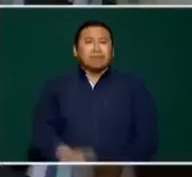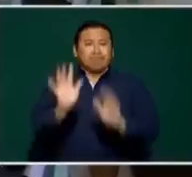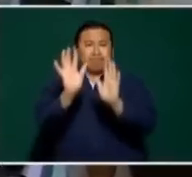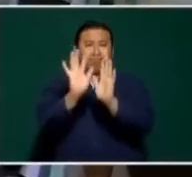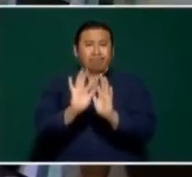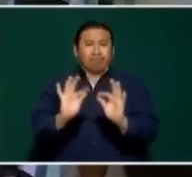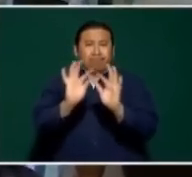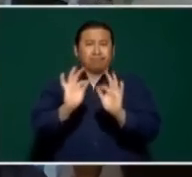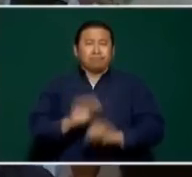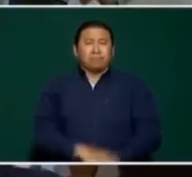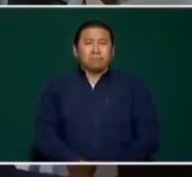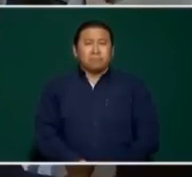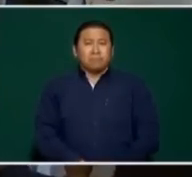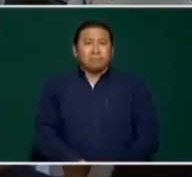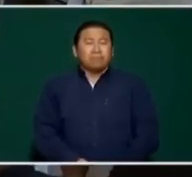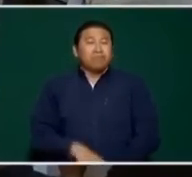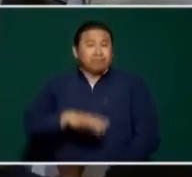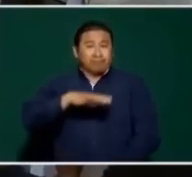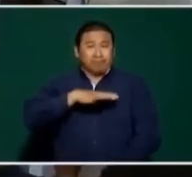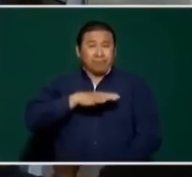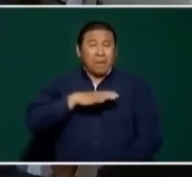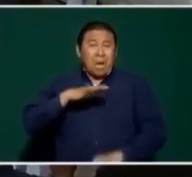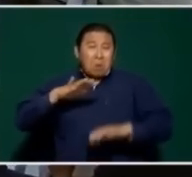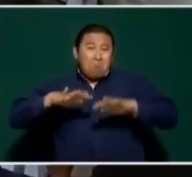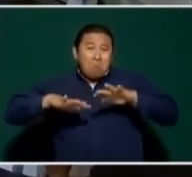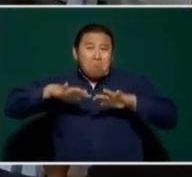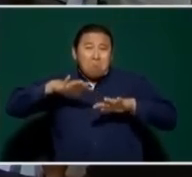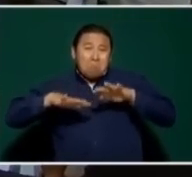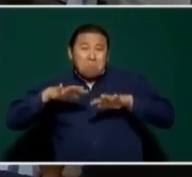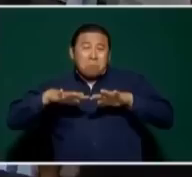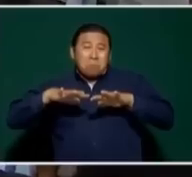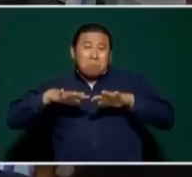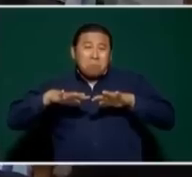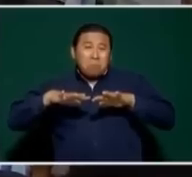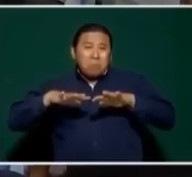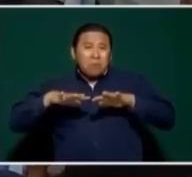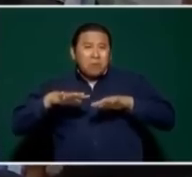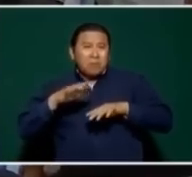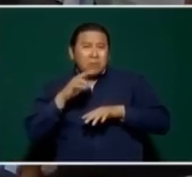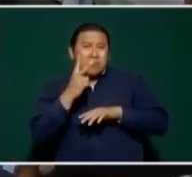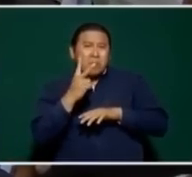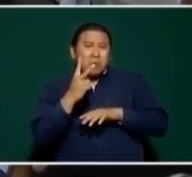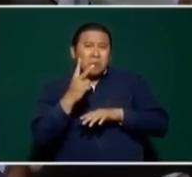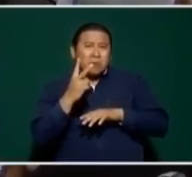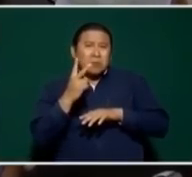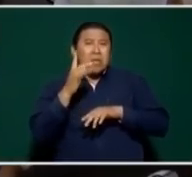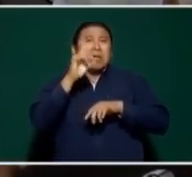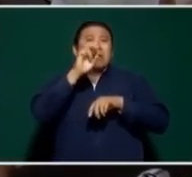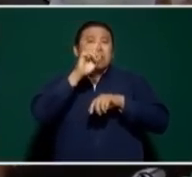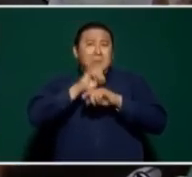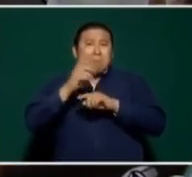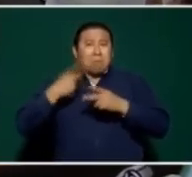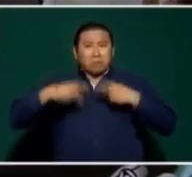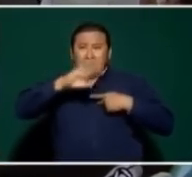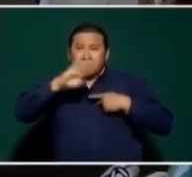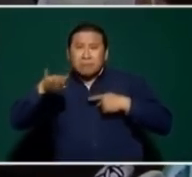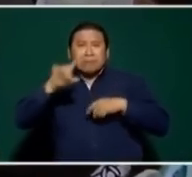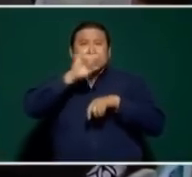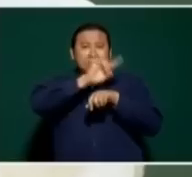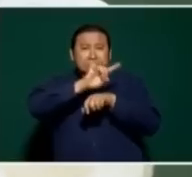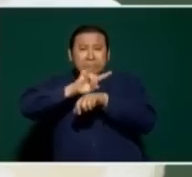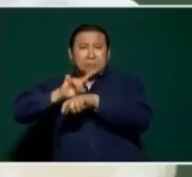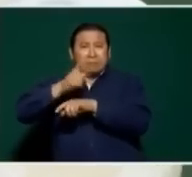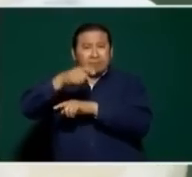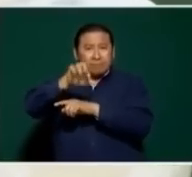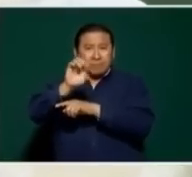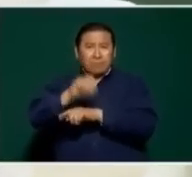que había un promedio de 2 homicidios diarios en Quintana